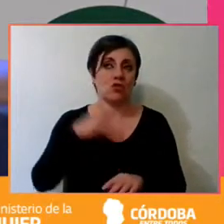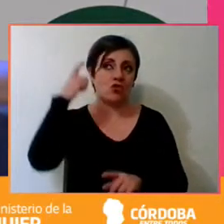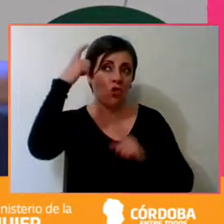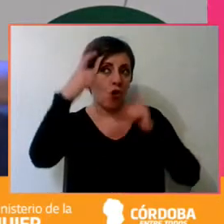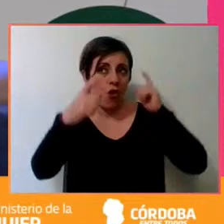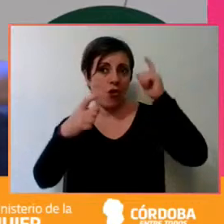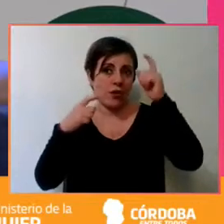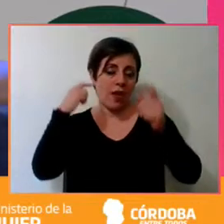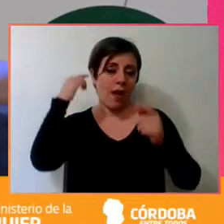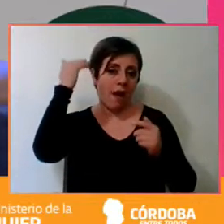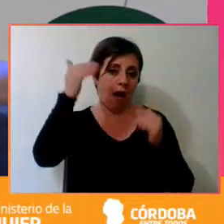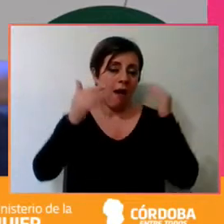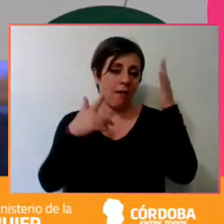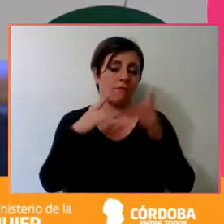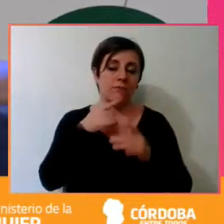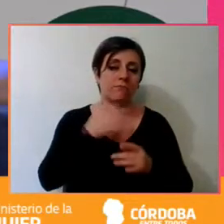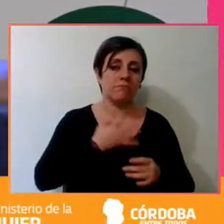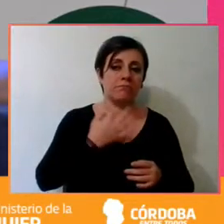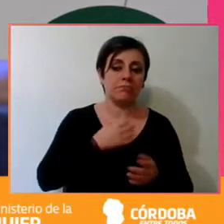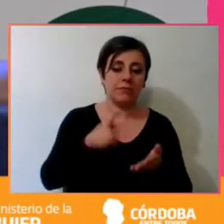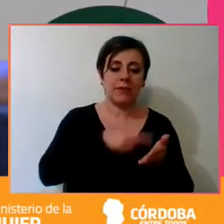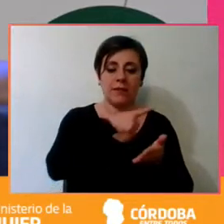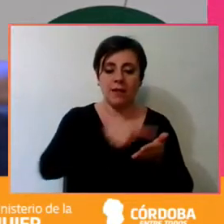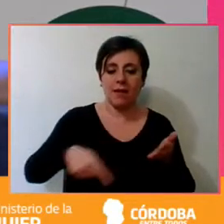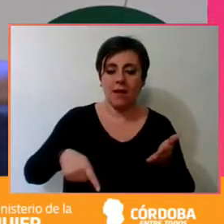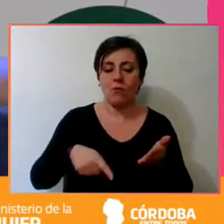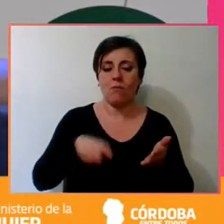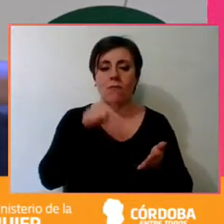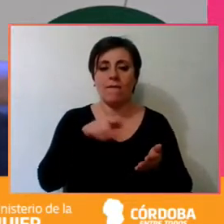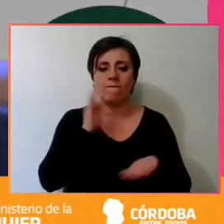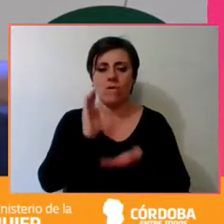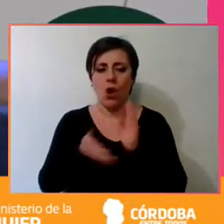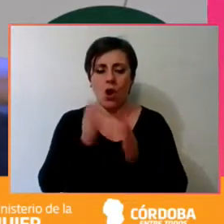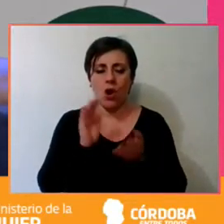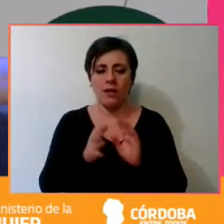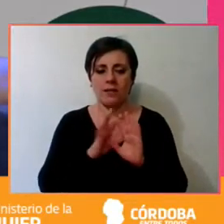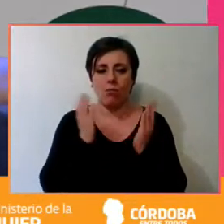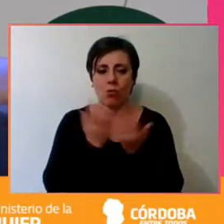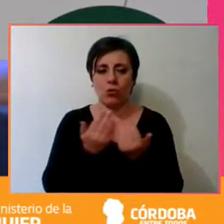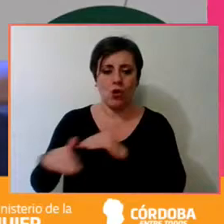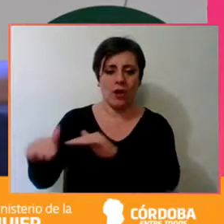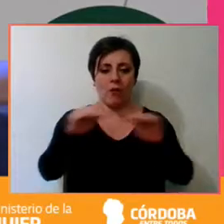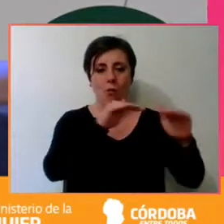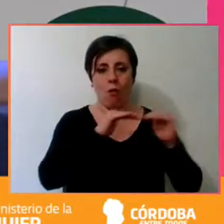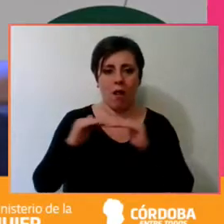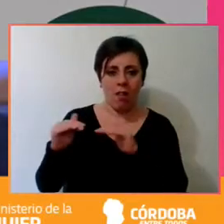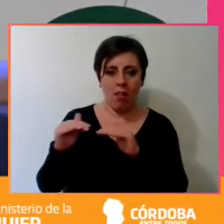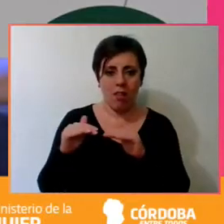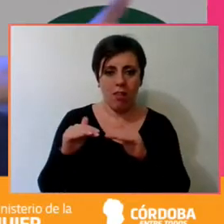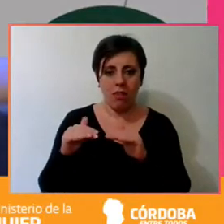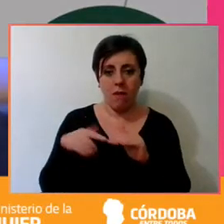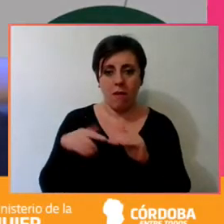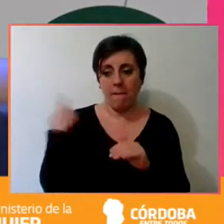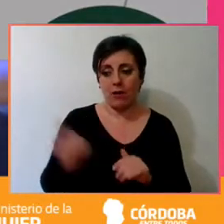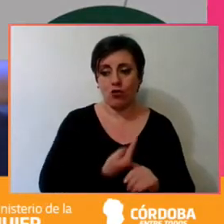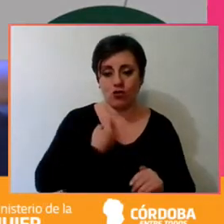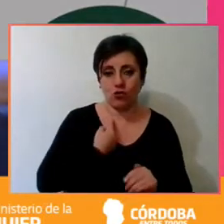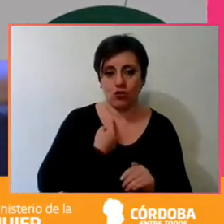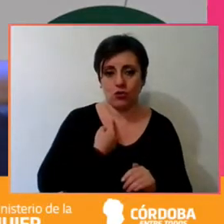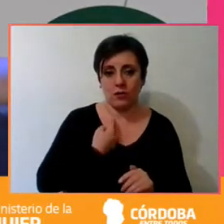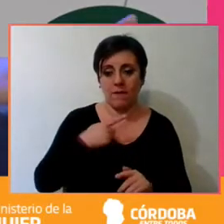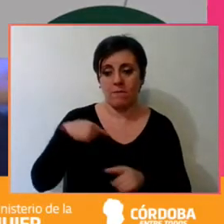soñar realmente con erradicar esa violencia y conseguir un mundo más igualitario para nosotros, para las generaciones